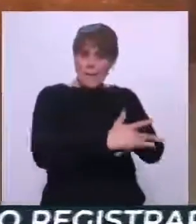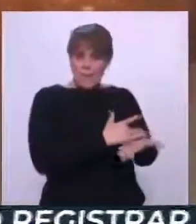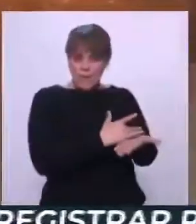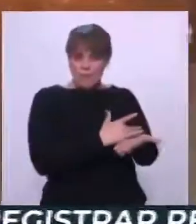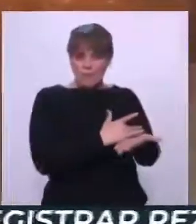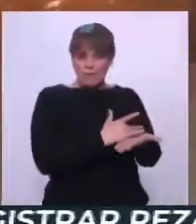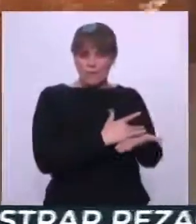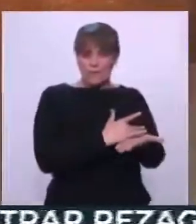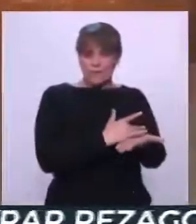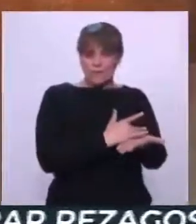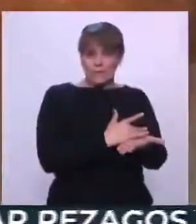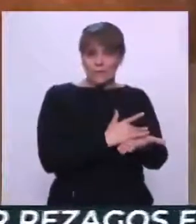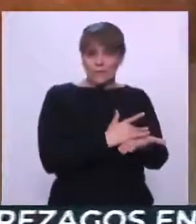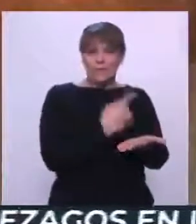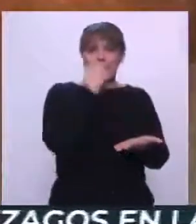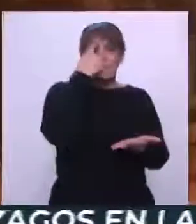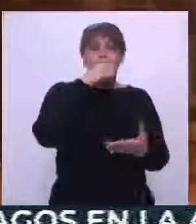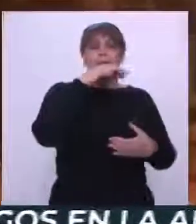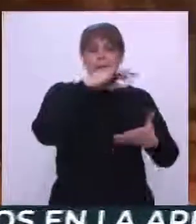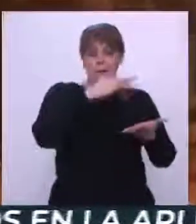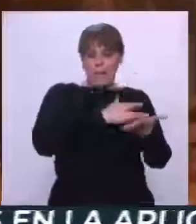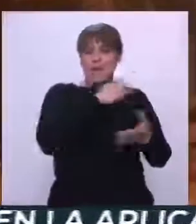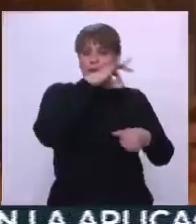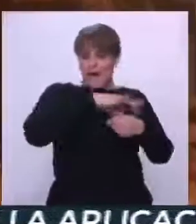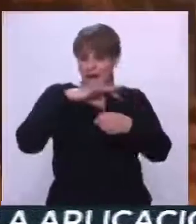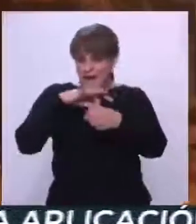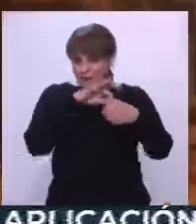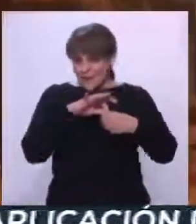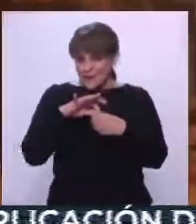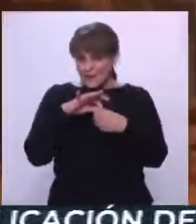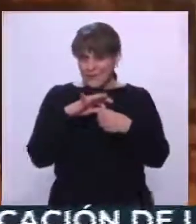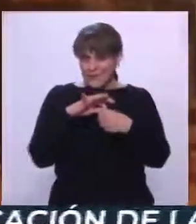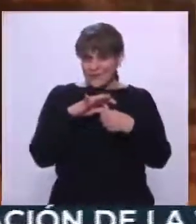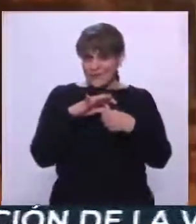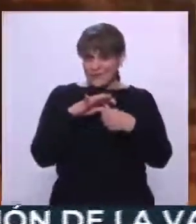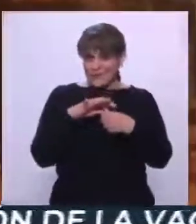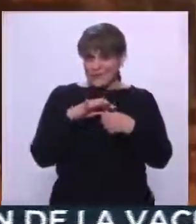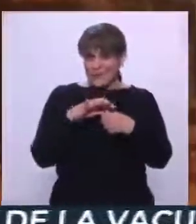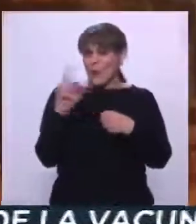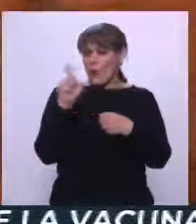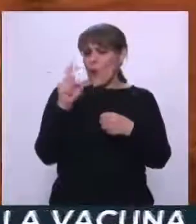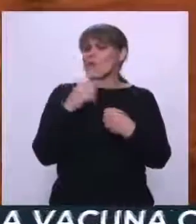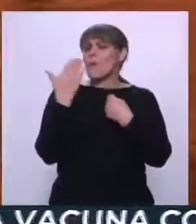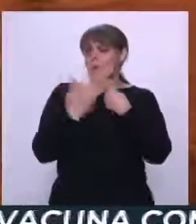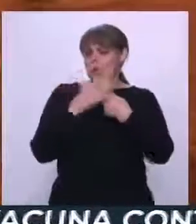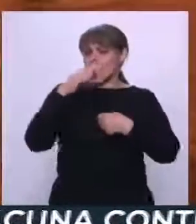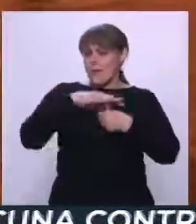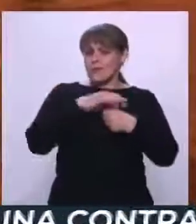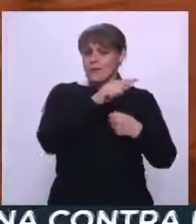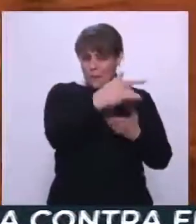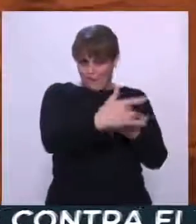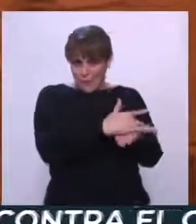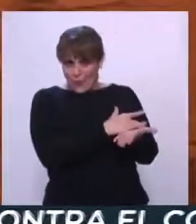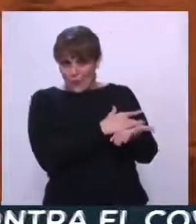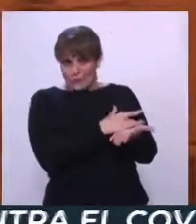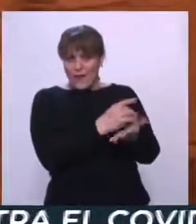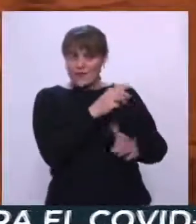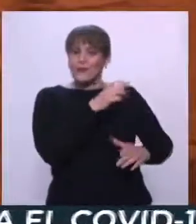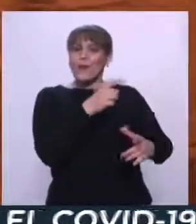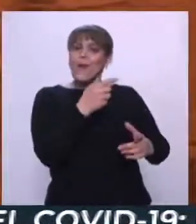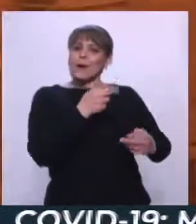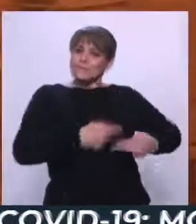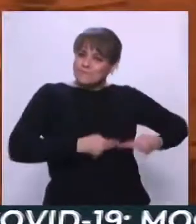algún momento para las elecciones, en el momento en el que se diera. Y justamente, pues esta es una historia que se fue